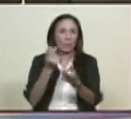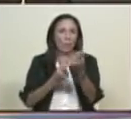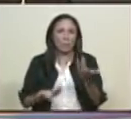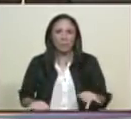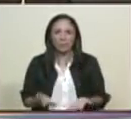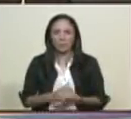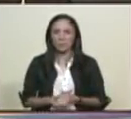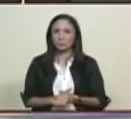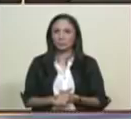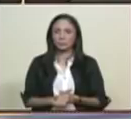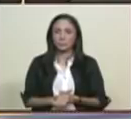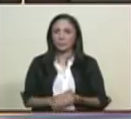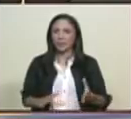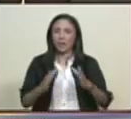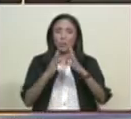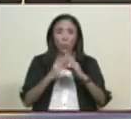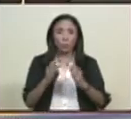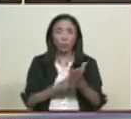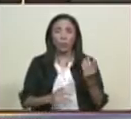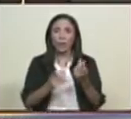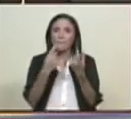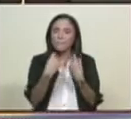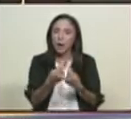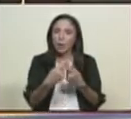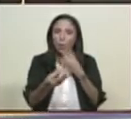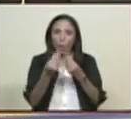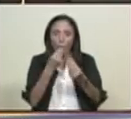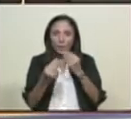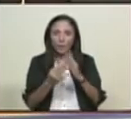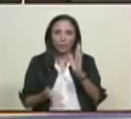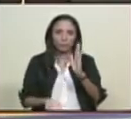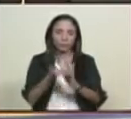los ataques terroristas contra los precios de los productos todos los días.